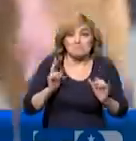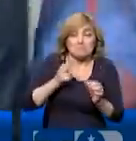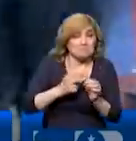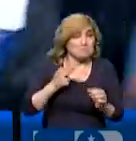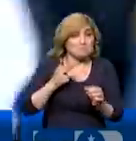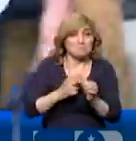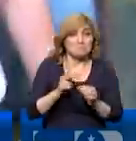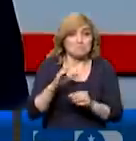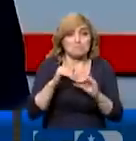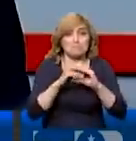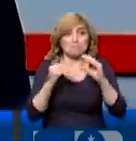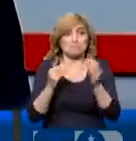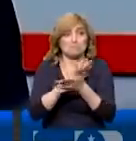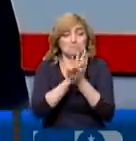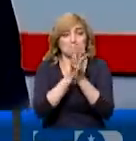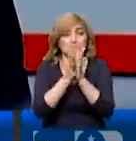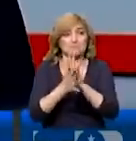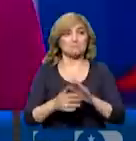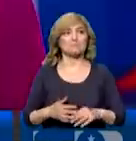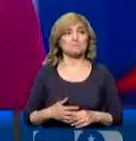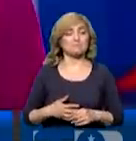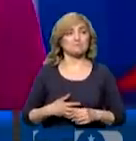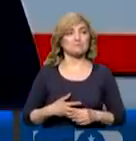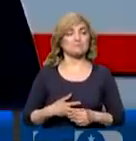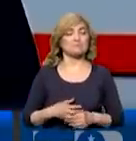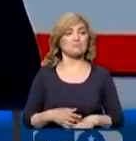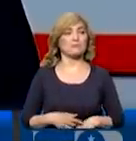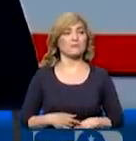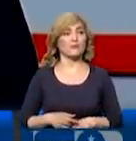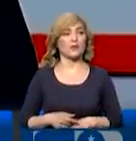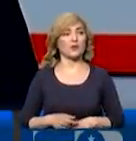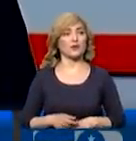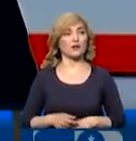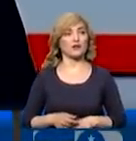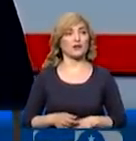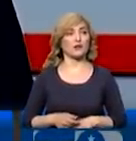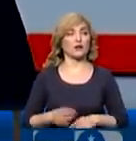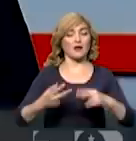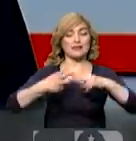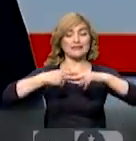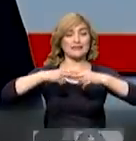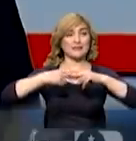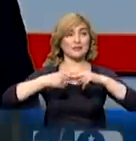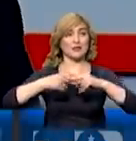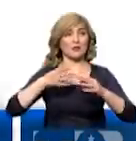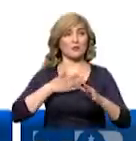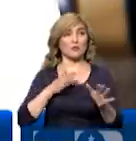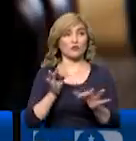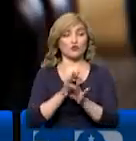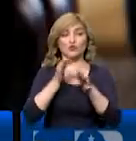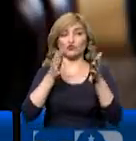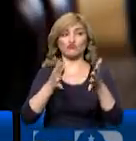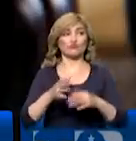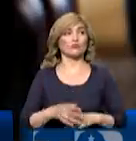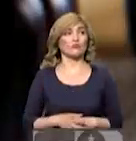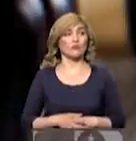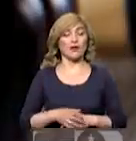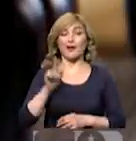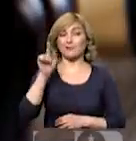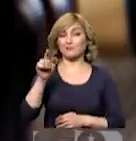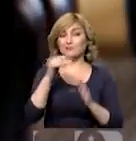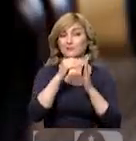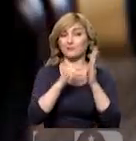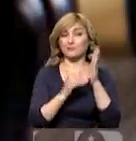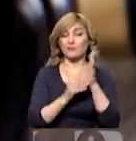vínculos con el CNE. ¿En qué institución trabajan? No tienen en absoluto ningún tipo de relación con mi función. De esta lista además